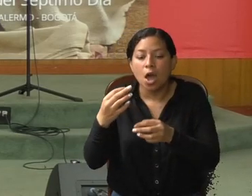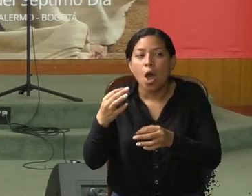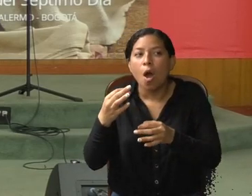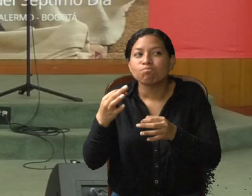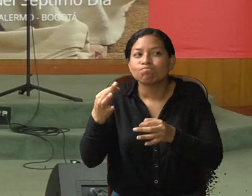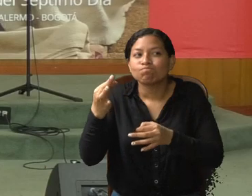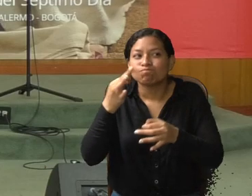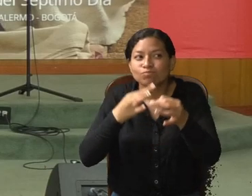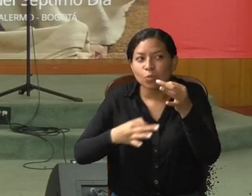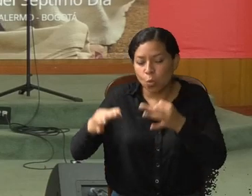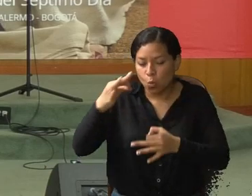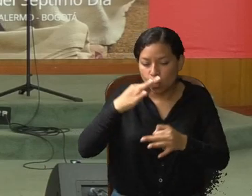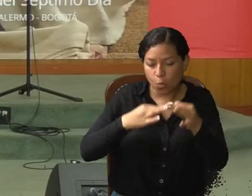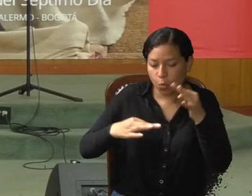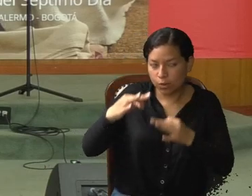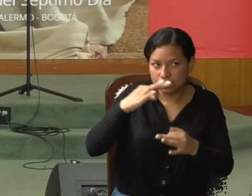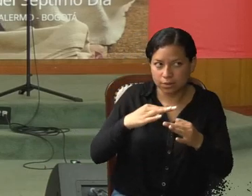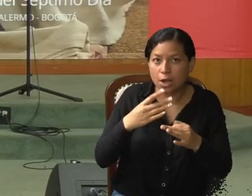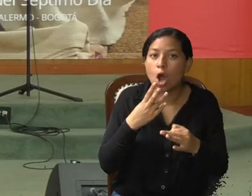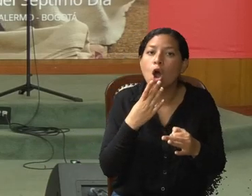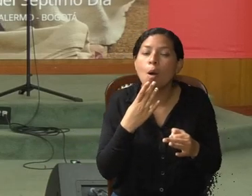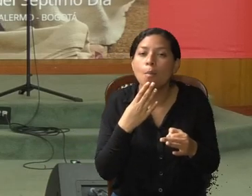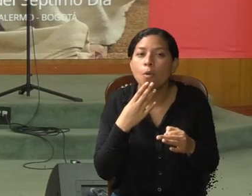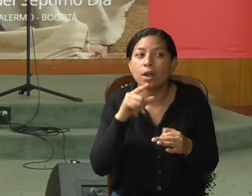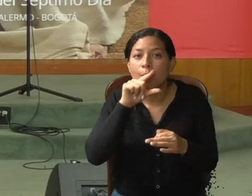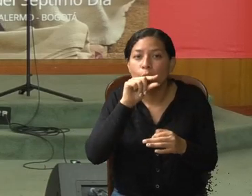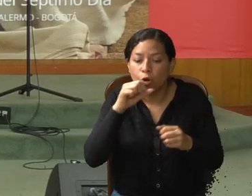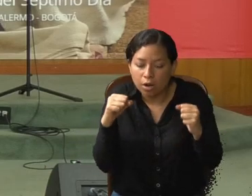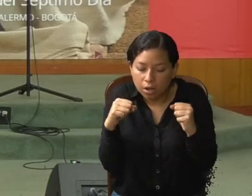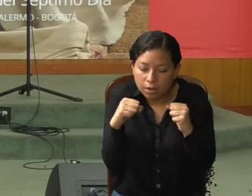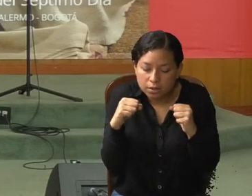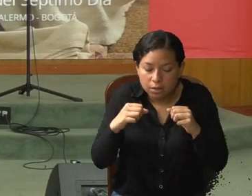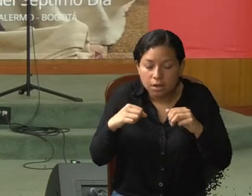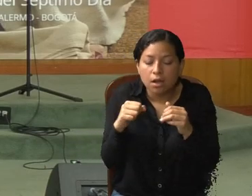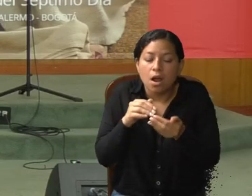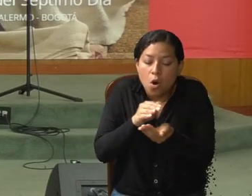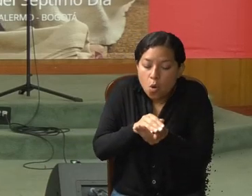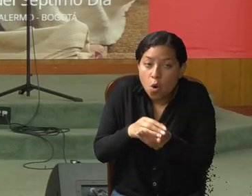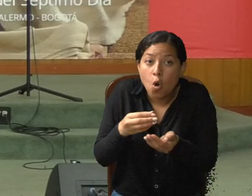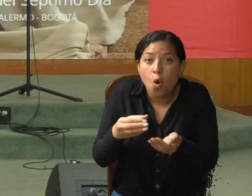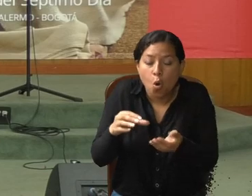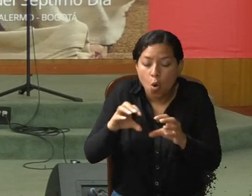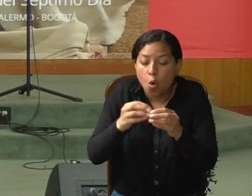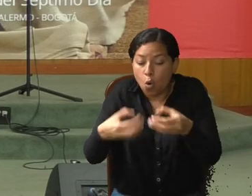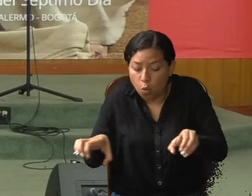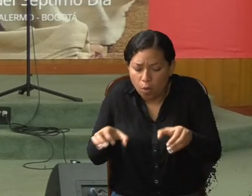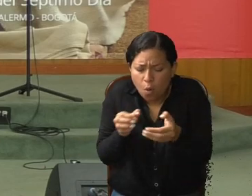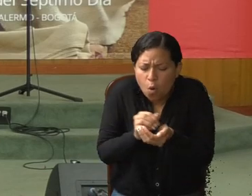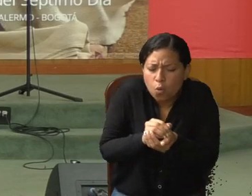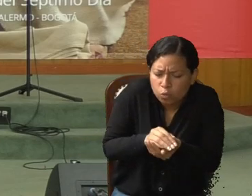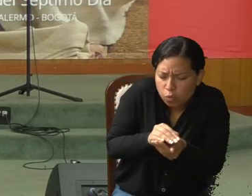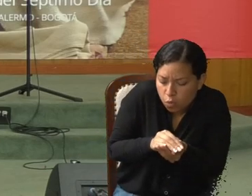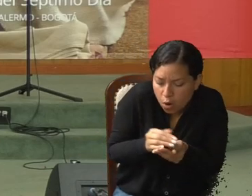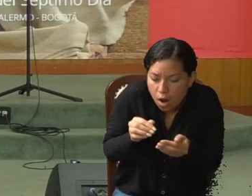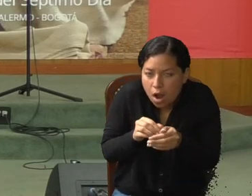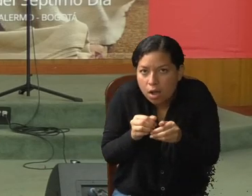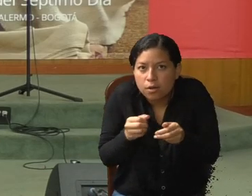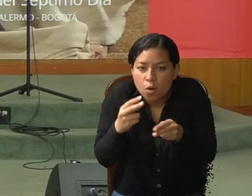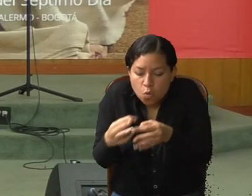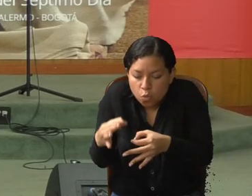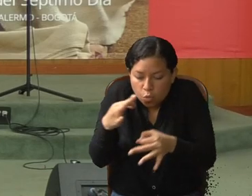empollaba? ¿Sí les suena esa palabra allí? ¿Cierto que no? Bueno, para eso vamos a ir a otros lugares de la